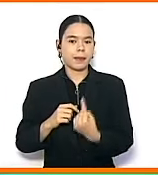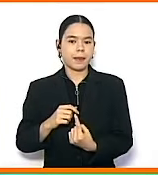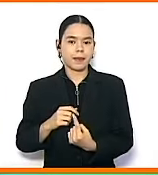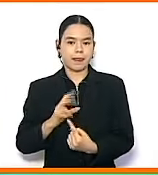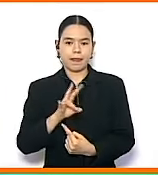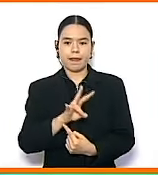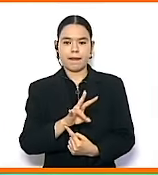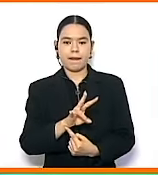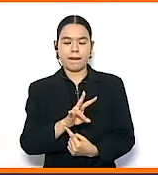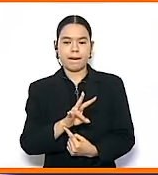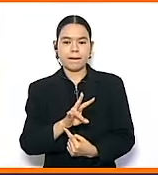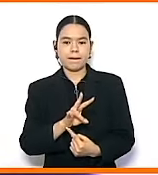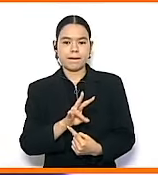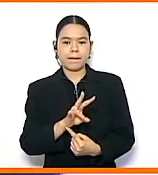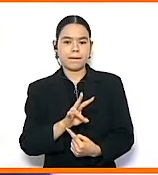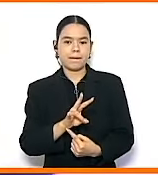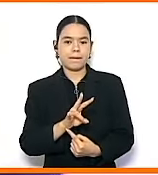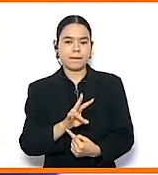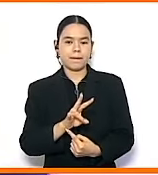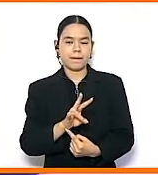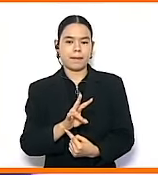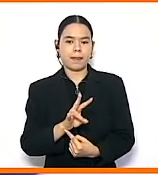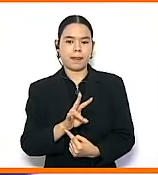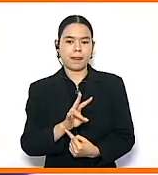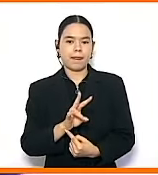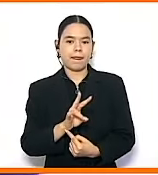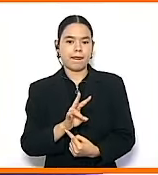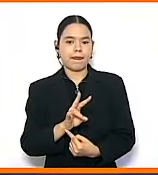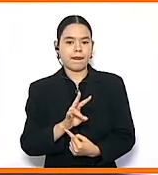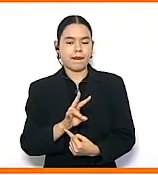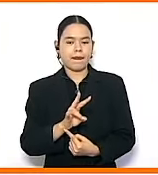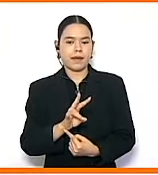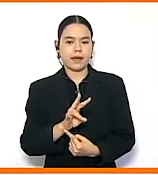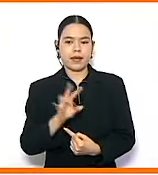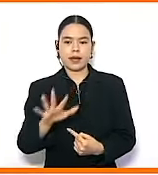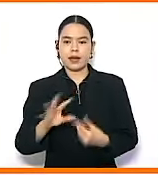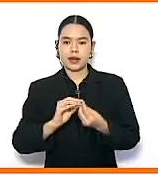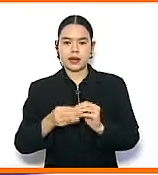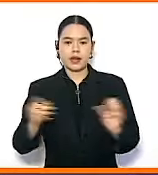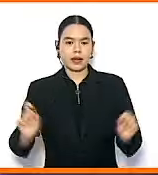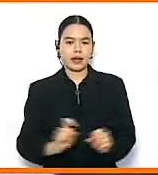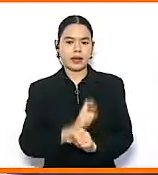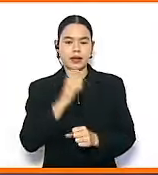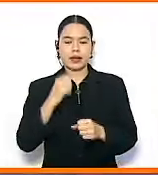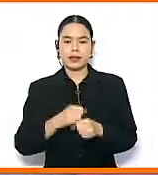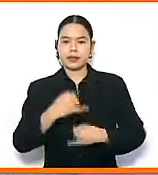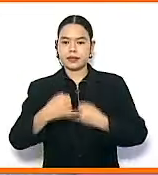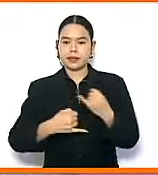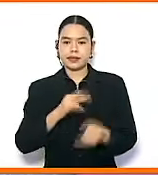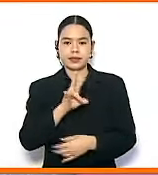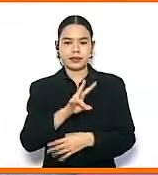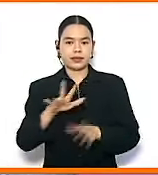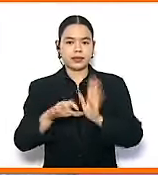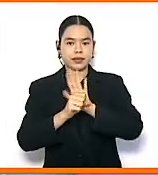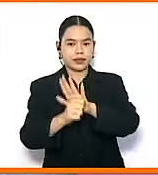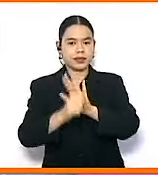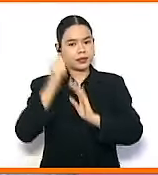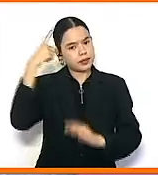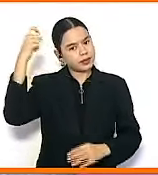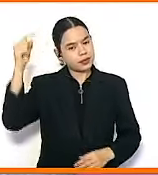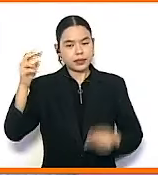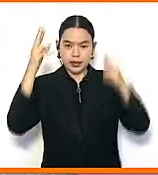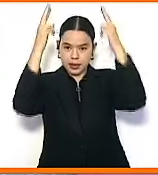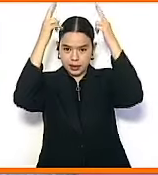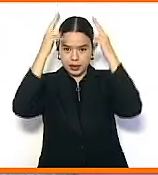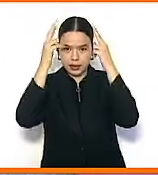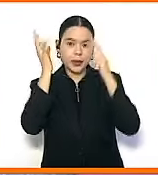7, tu segundo dígito, atento, porque este es el 5, tu número ganador es el 75, con su símbolo de